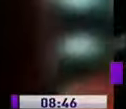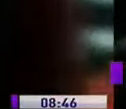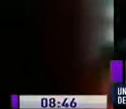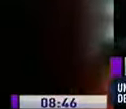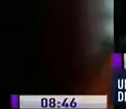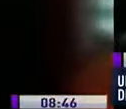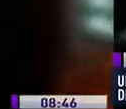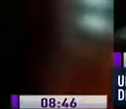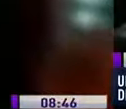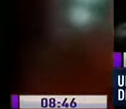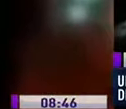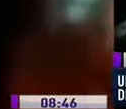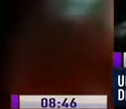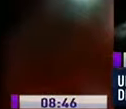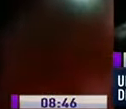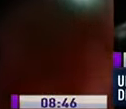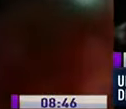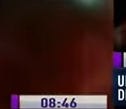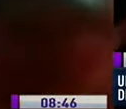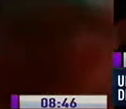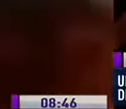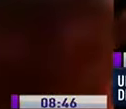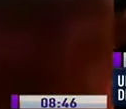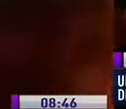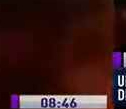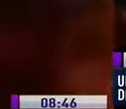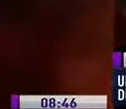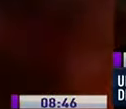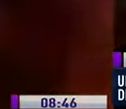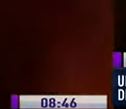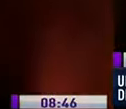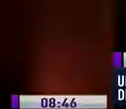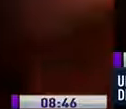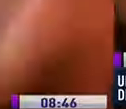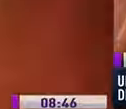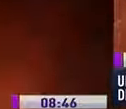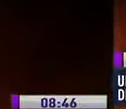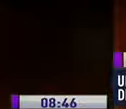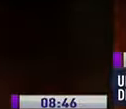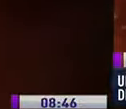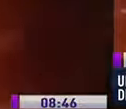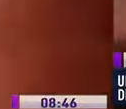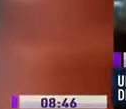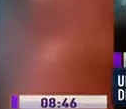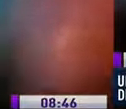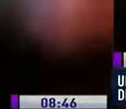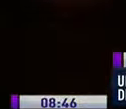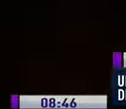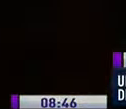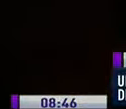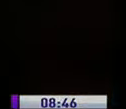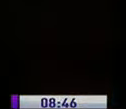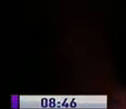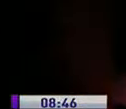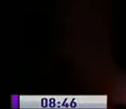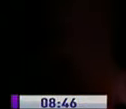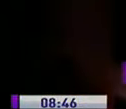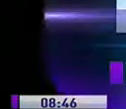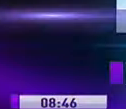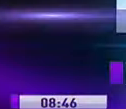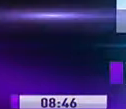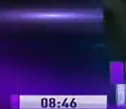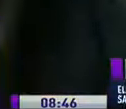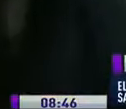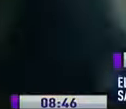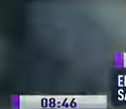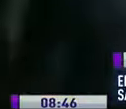retornamos con más información. En Brasil, una persona murió tras el incendio y colapso de un edificio de 26 pisos. Además, el expresidente